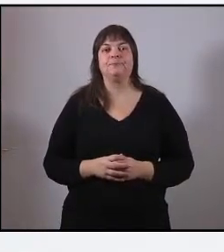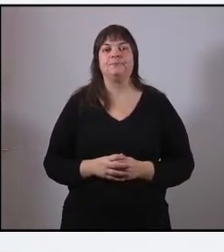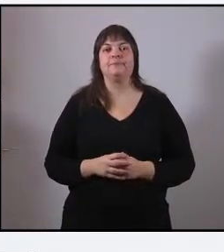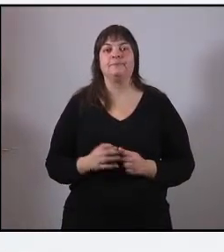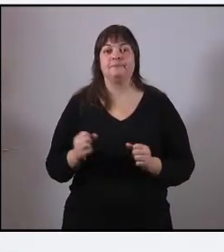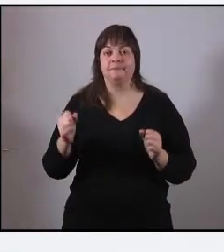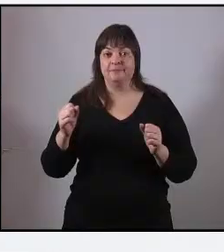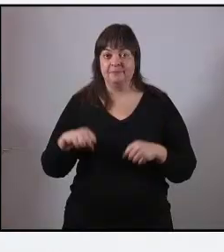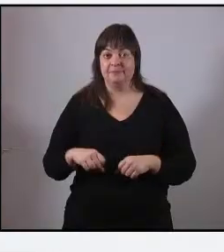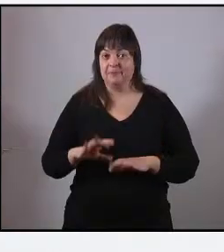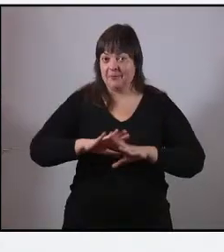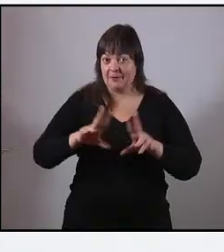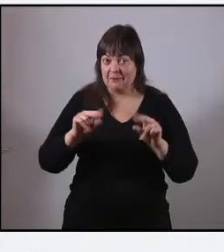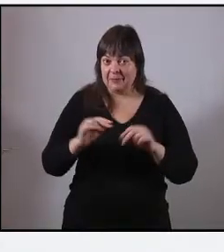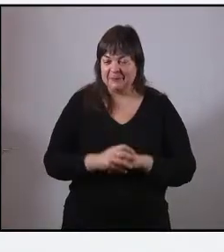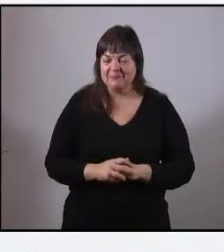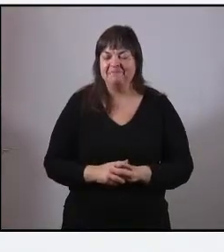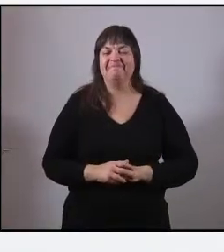¿Bien? ¿Ya sí?